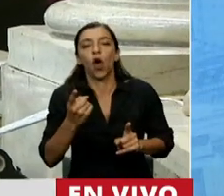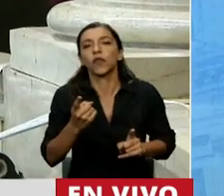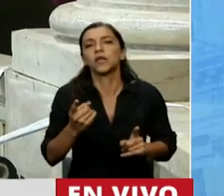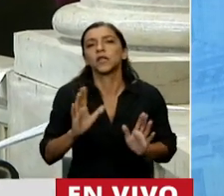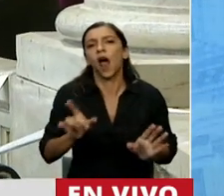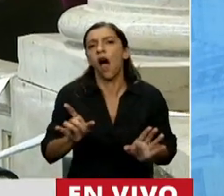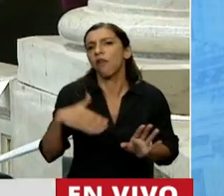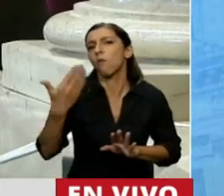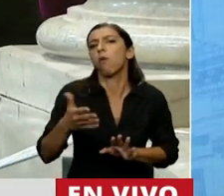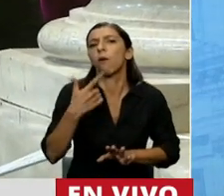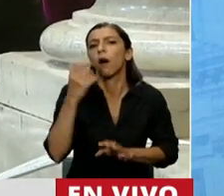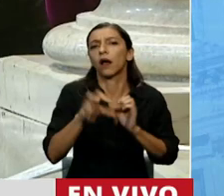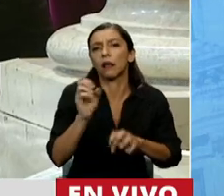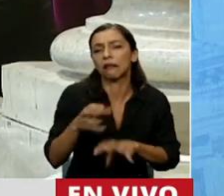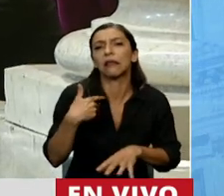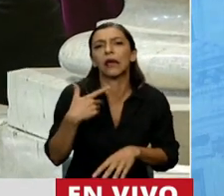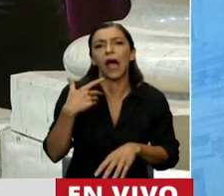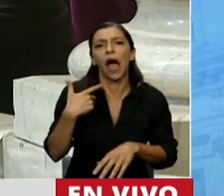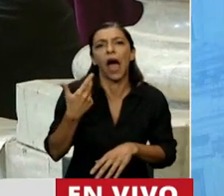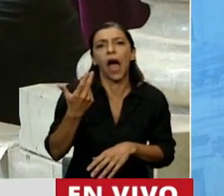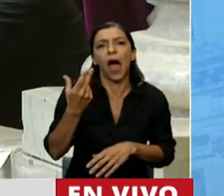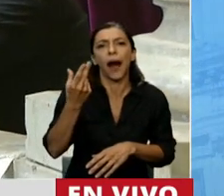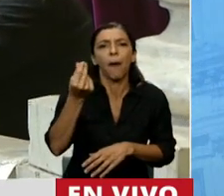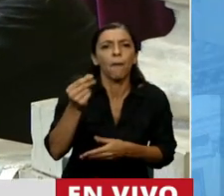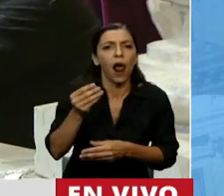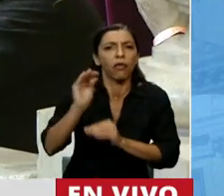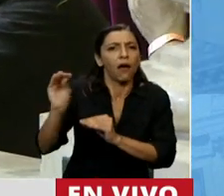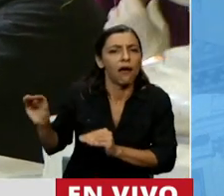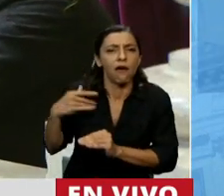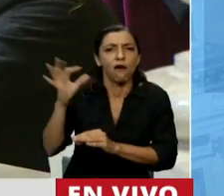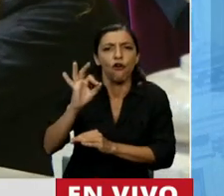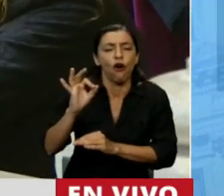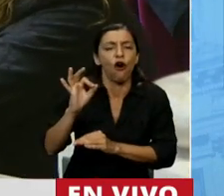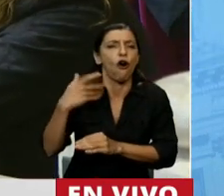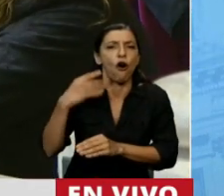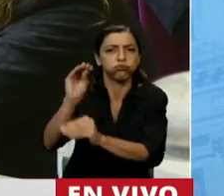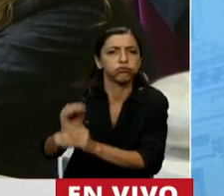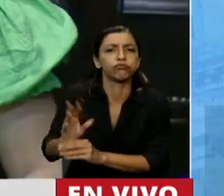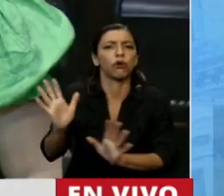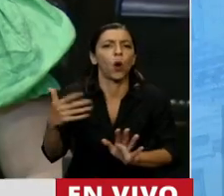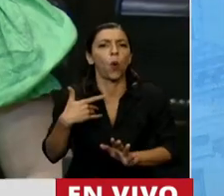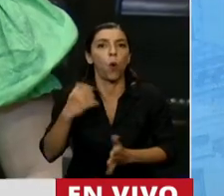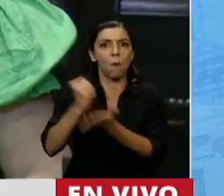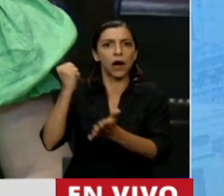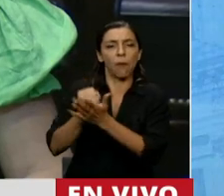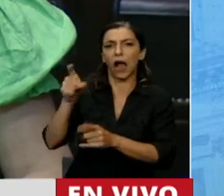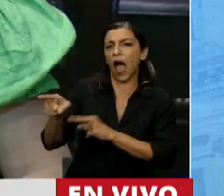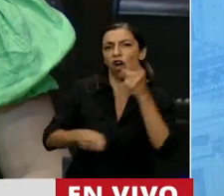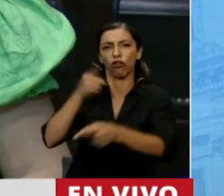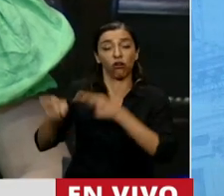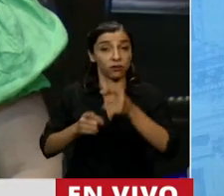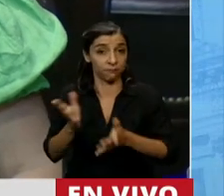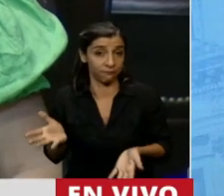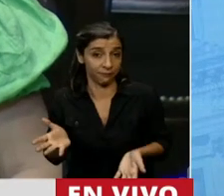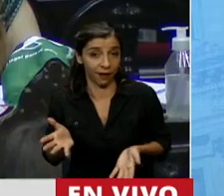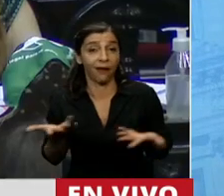asignaciones y a sus beneficiarias, las estigmatizan. y cualquier medida de redistribución de la riqueza que